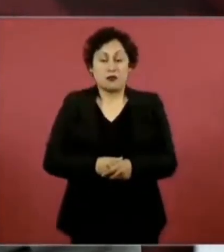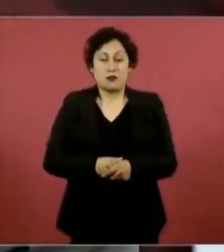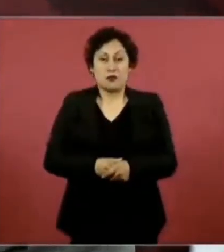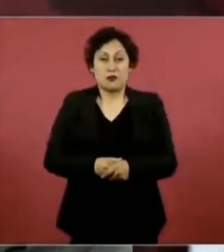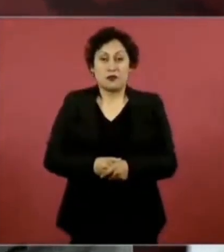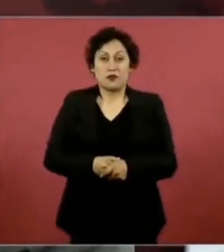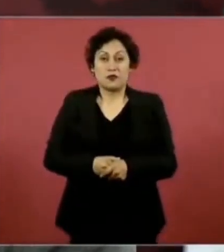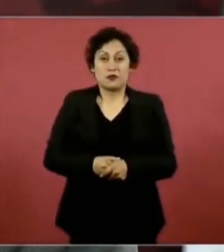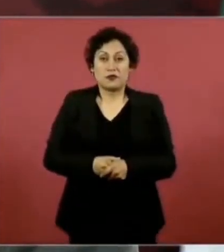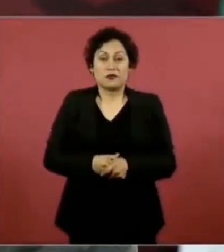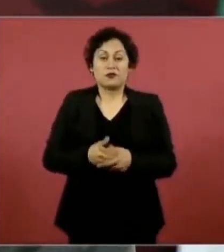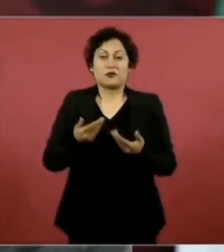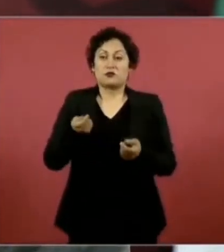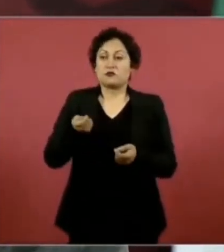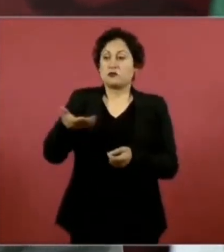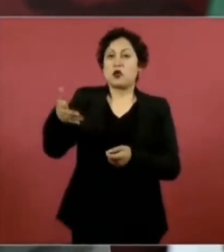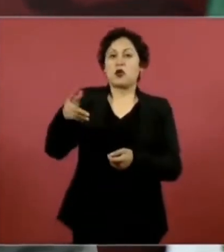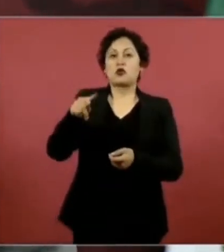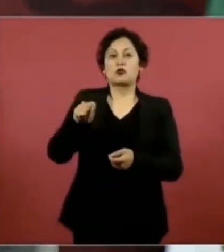un totonaco,